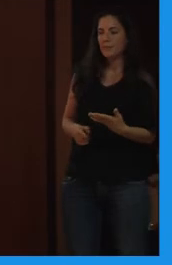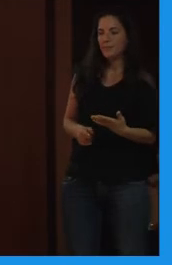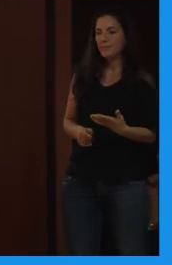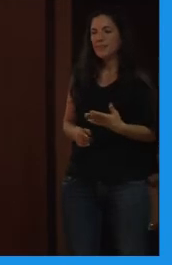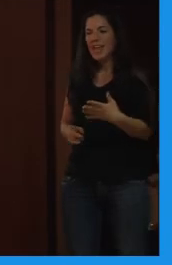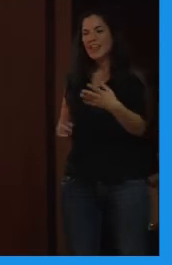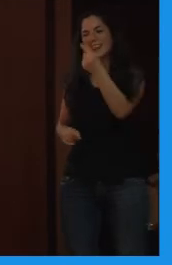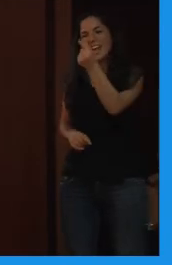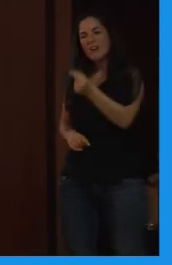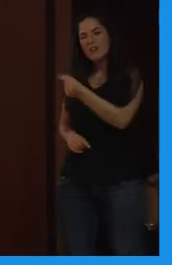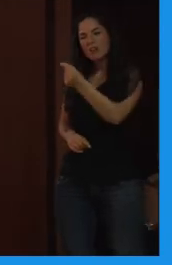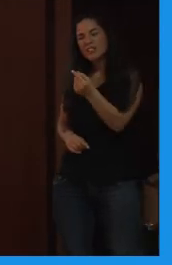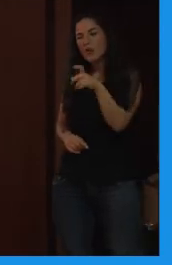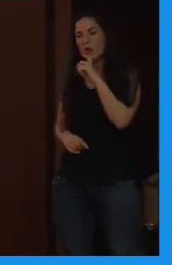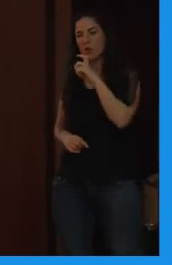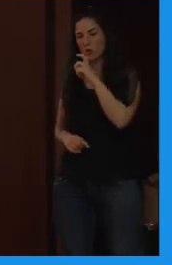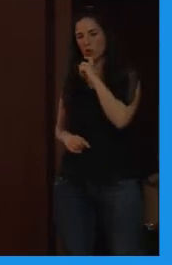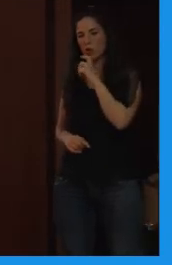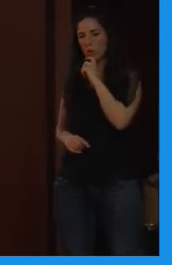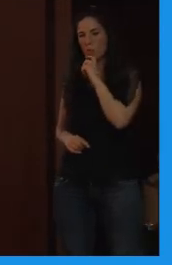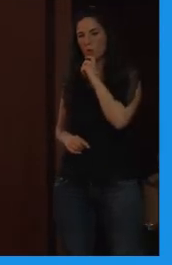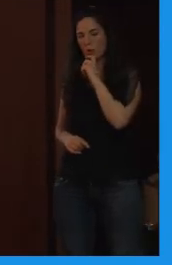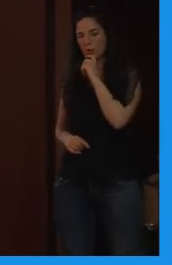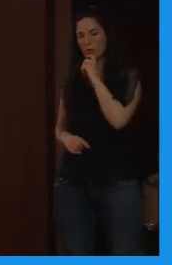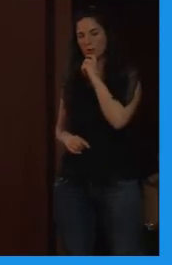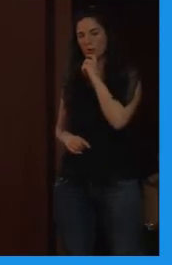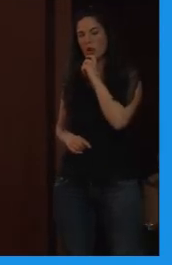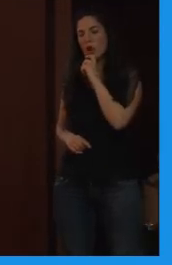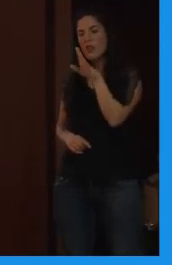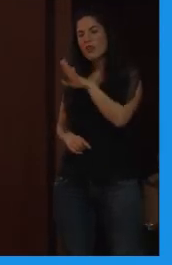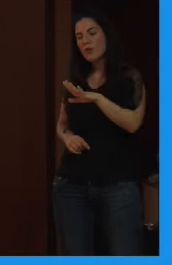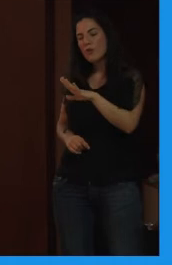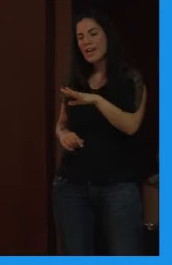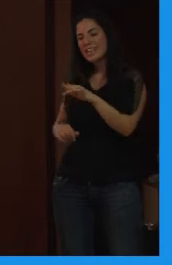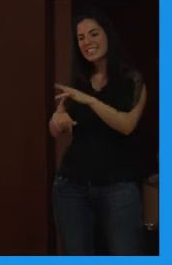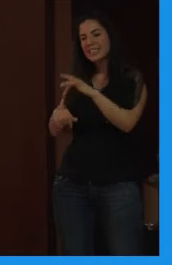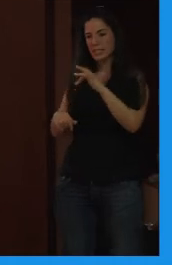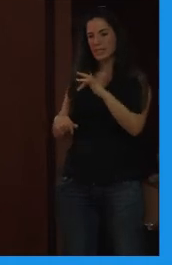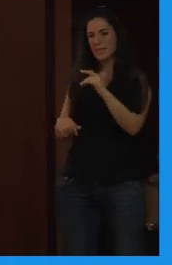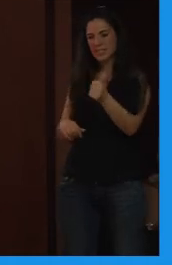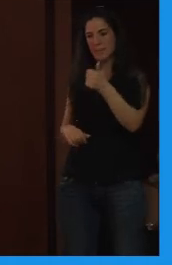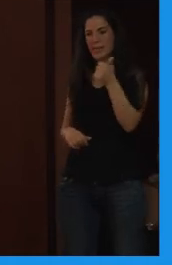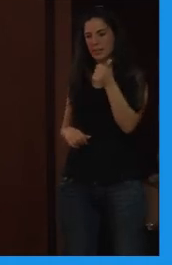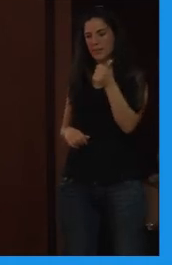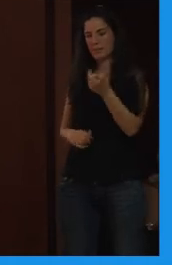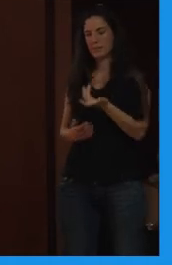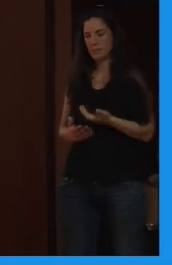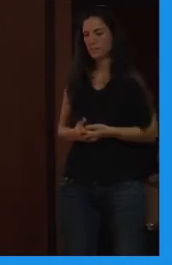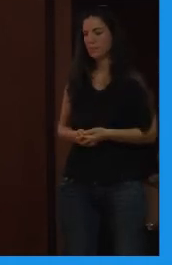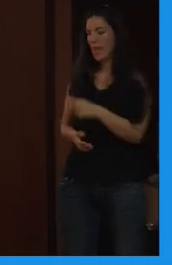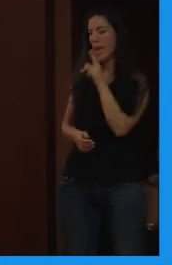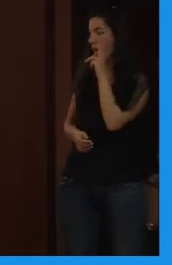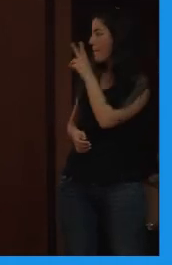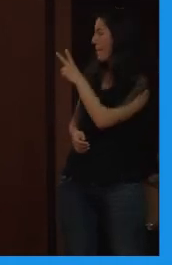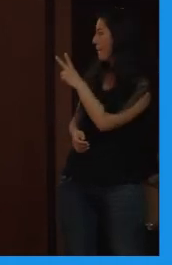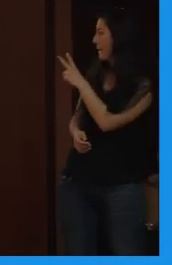por exclusión, buscando unos puntos hipersensibles, que debe haber 11 de los 18 que veis en este cuadro en